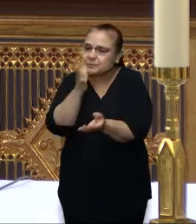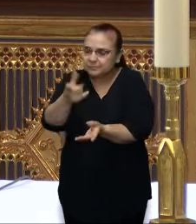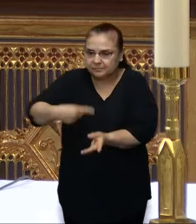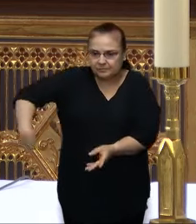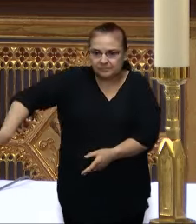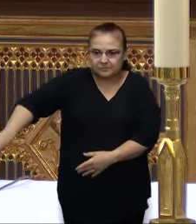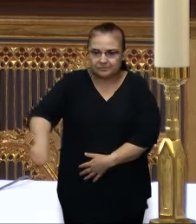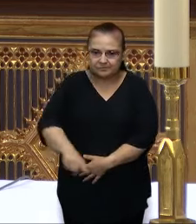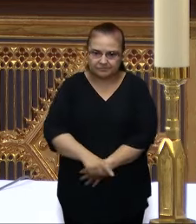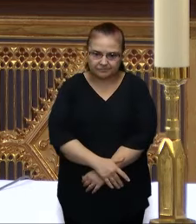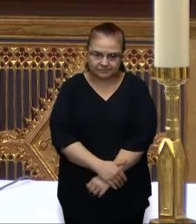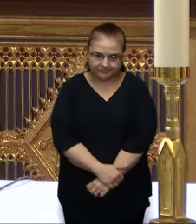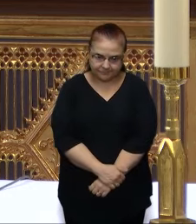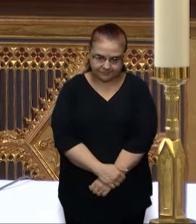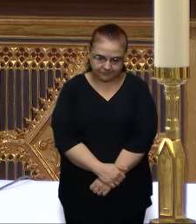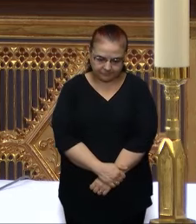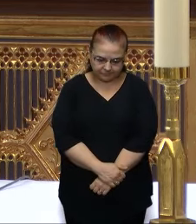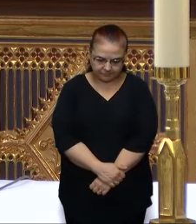vosotros